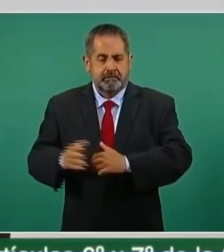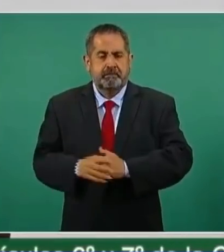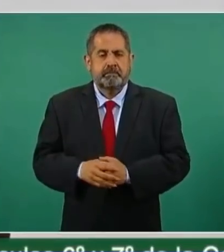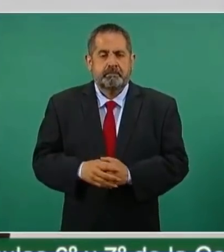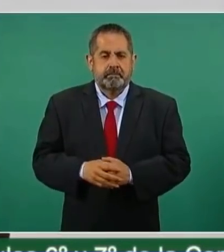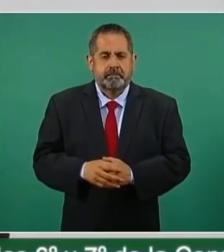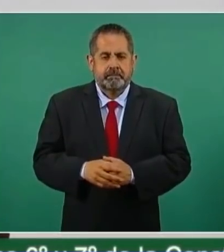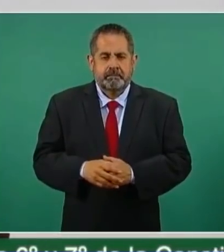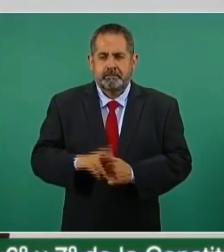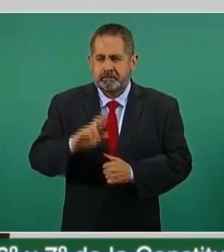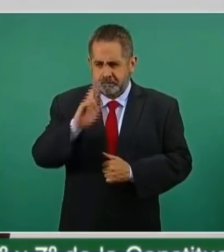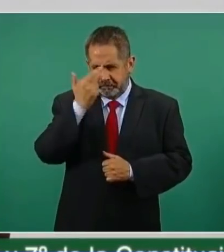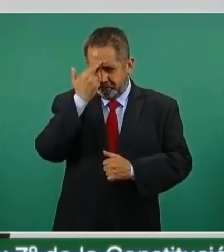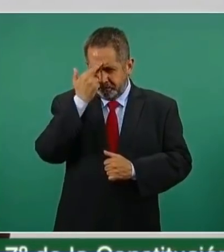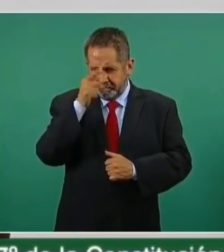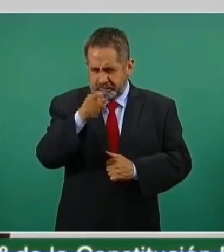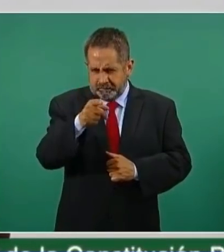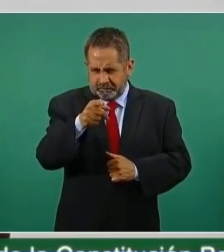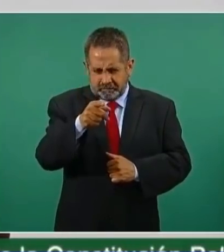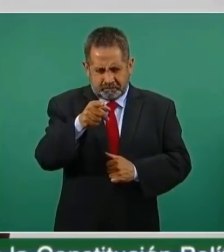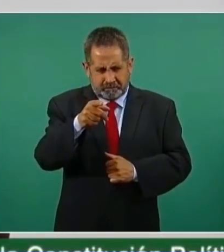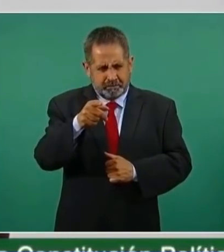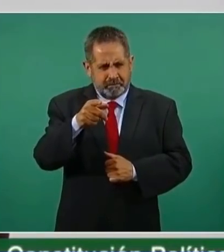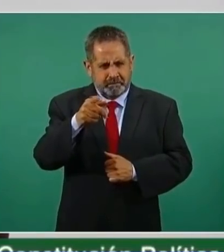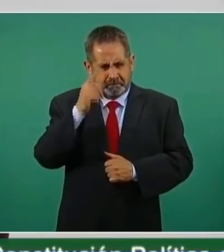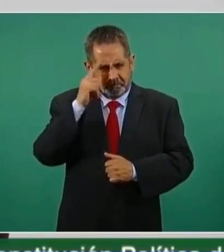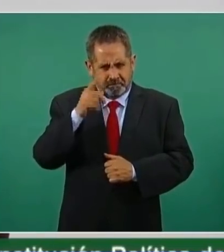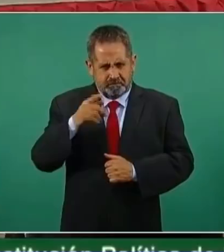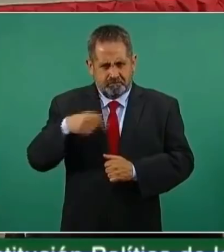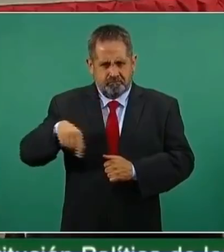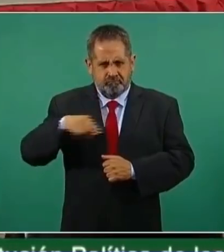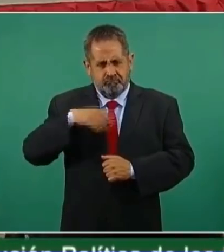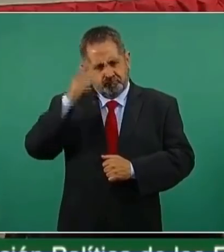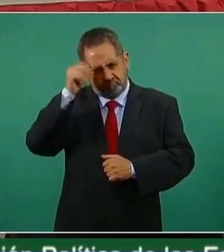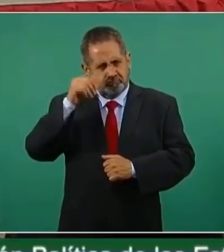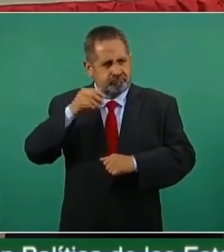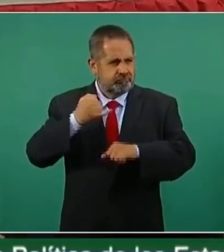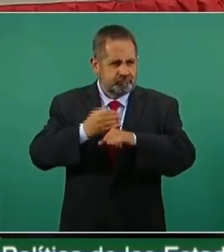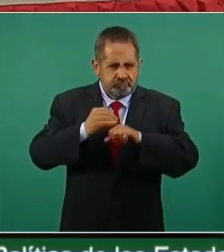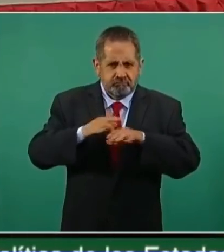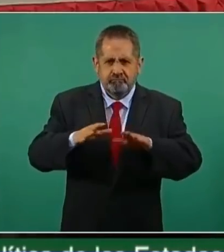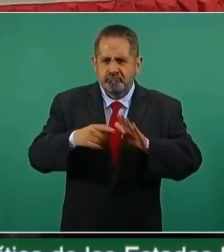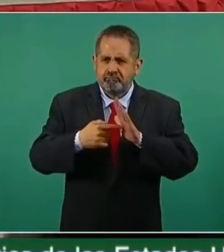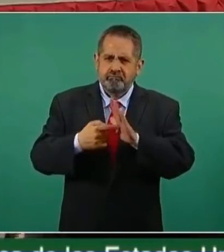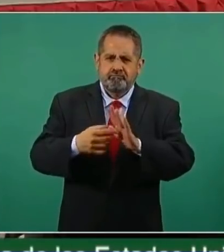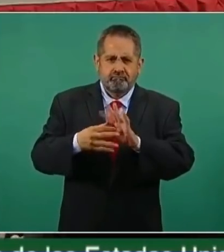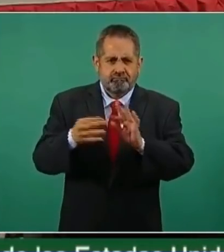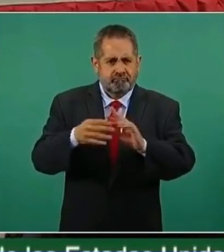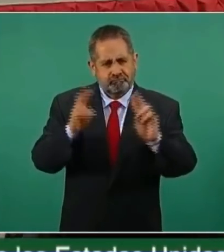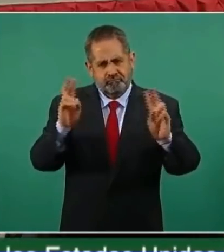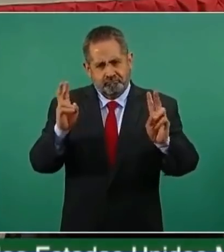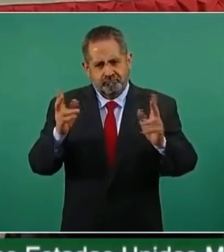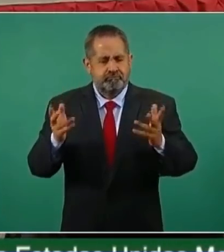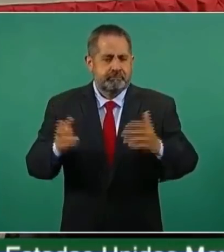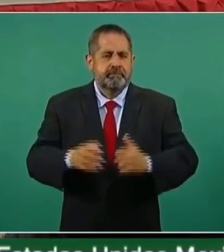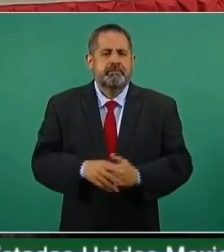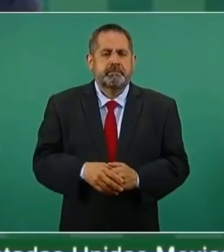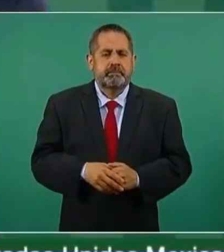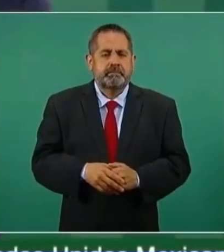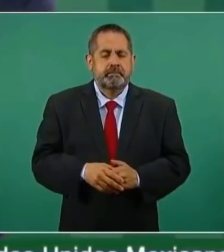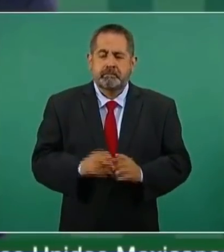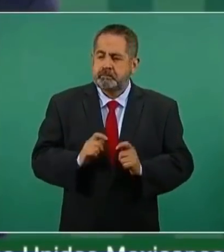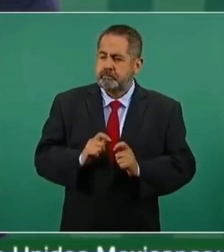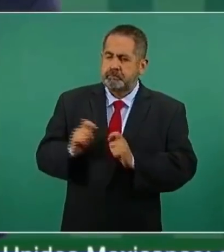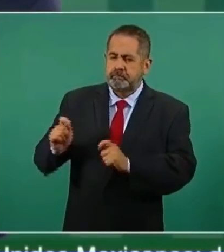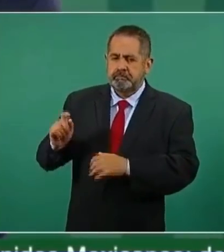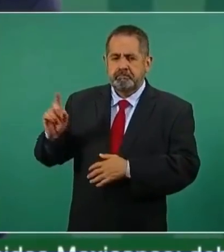Sí se acuerdan, ¿no?, que quedamos en informar sobre este tema. De modo que le